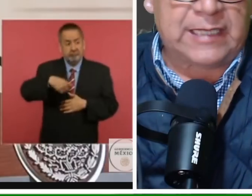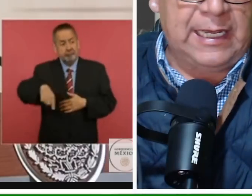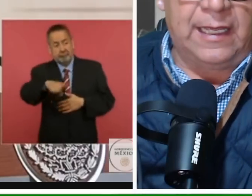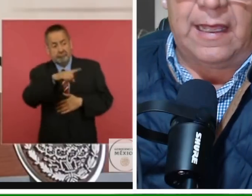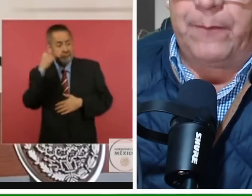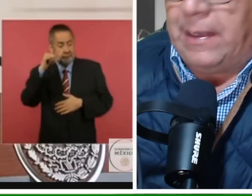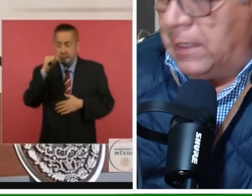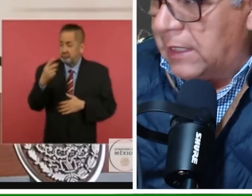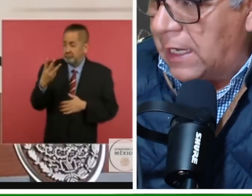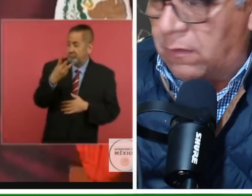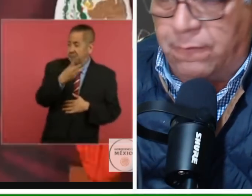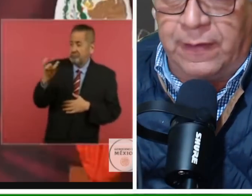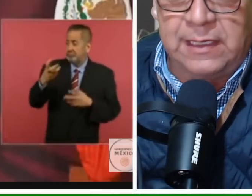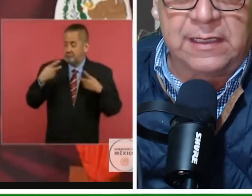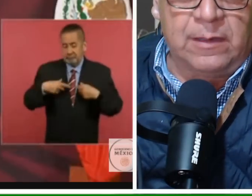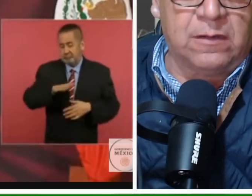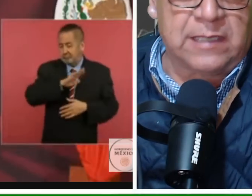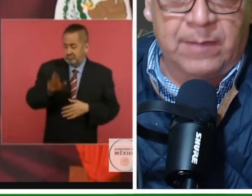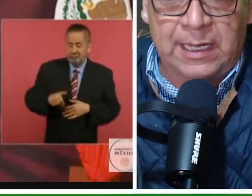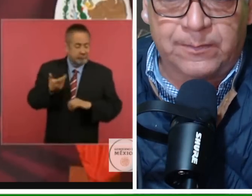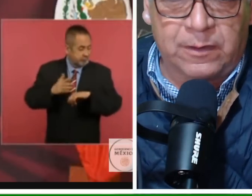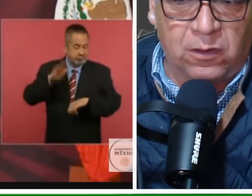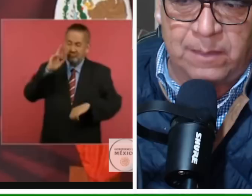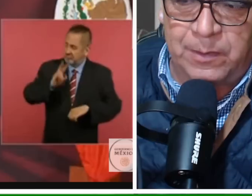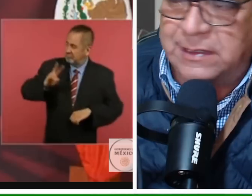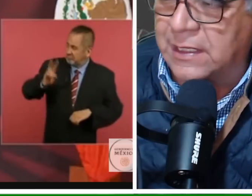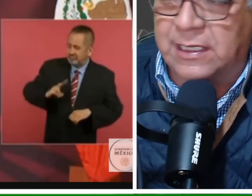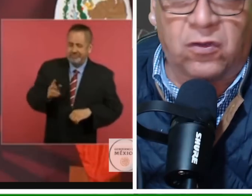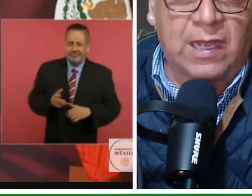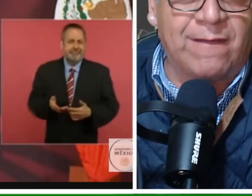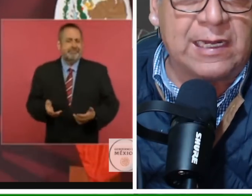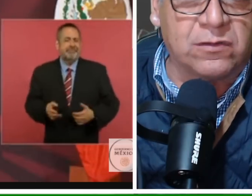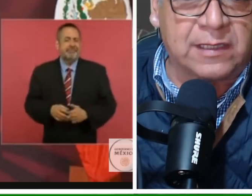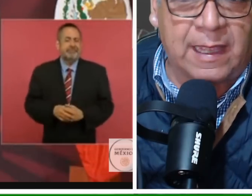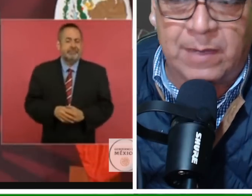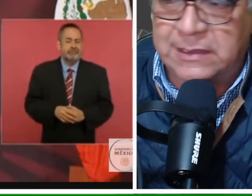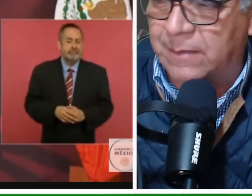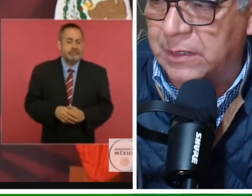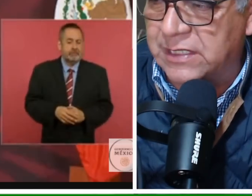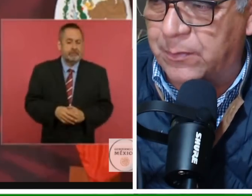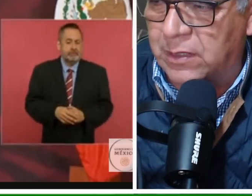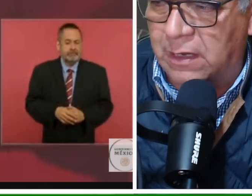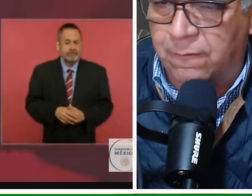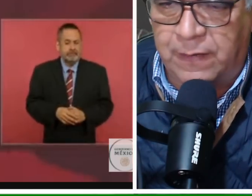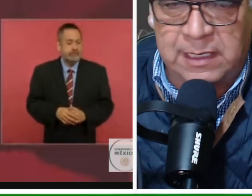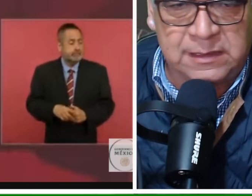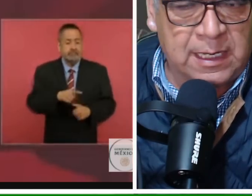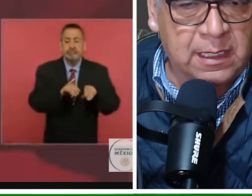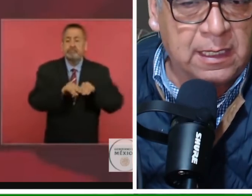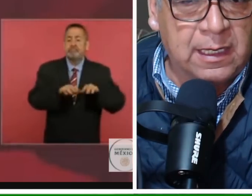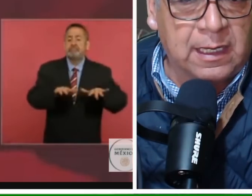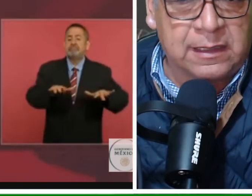Vamos a ir rápidamente a la conferencia, amigos y amigas, porque hoy el presidente toca varios temas al principio de la